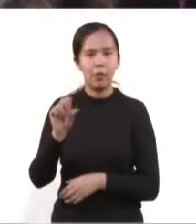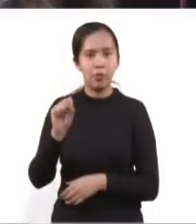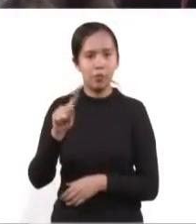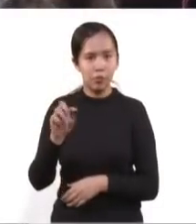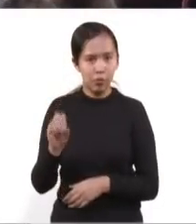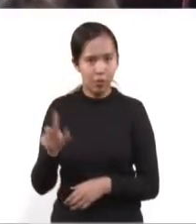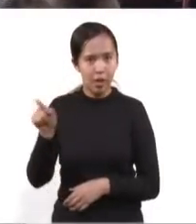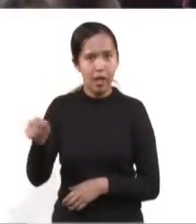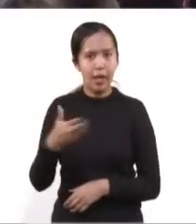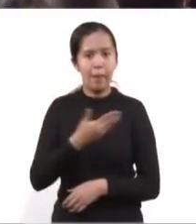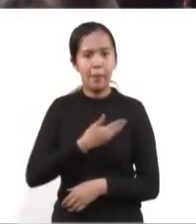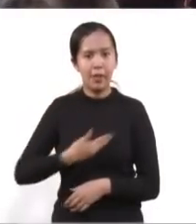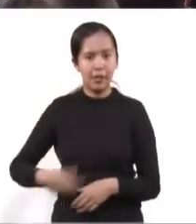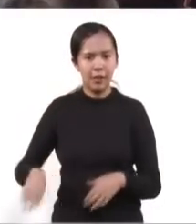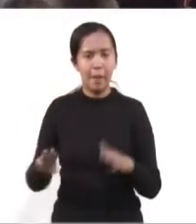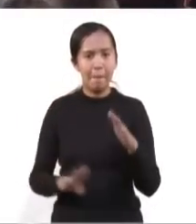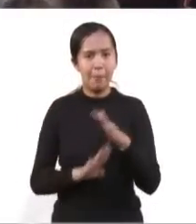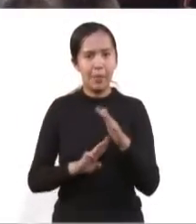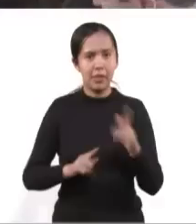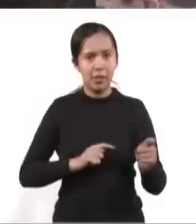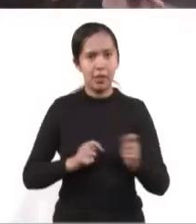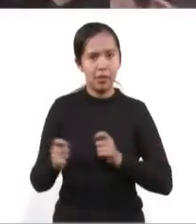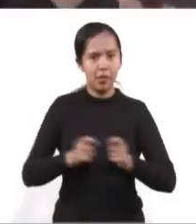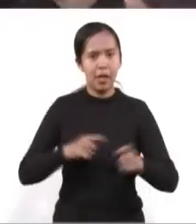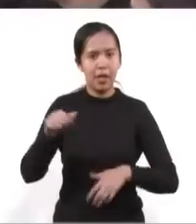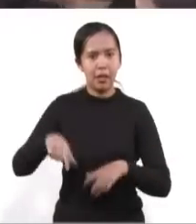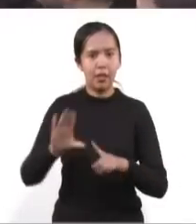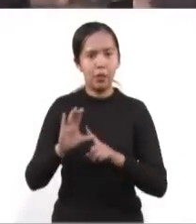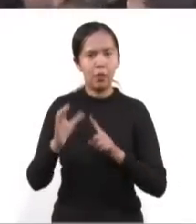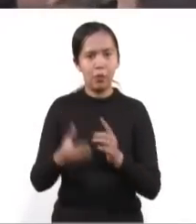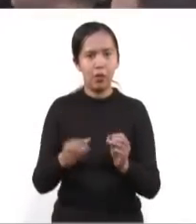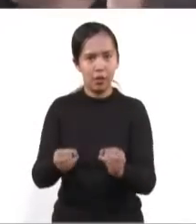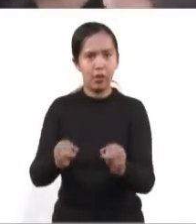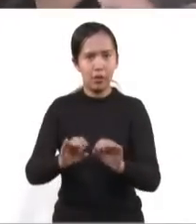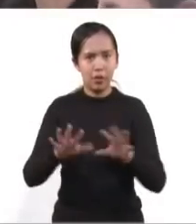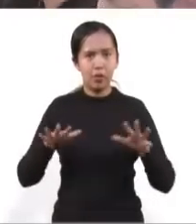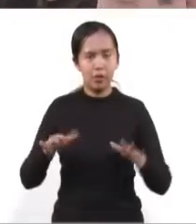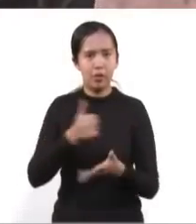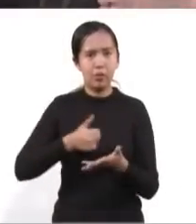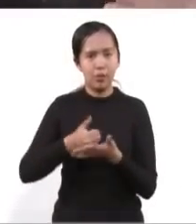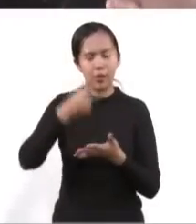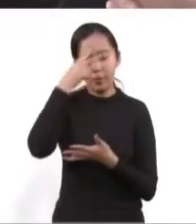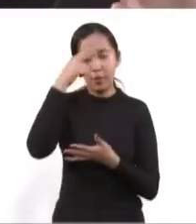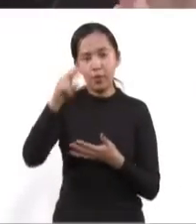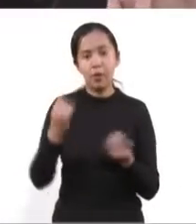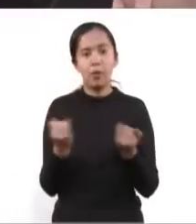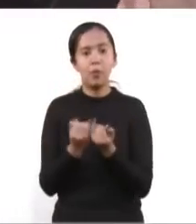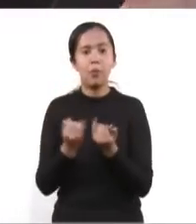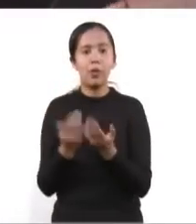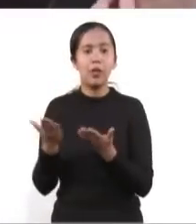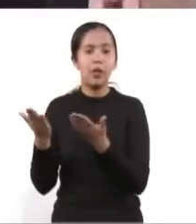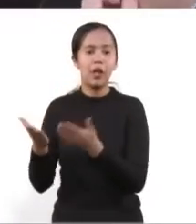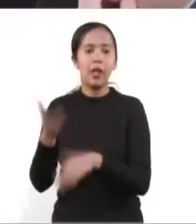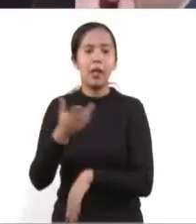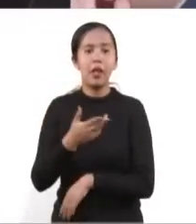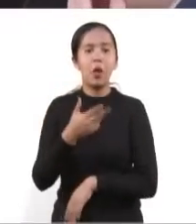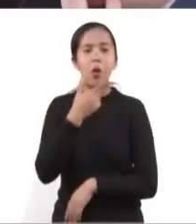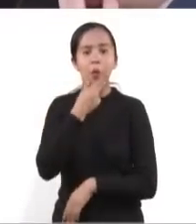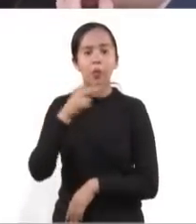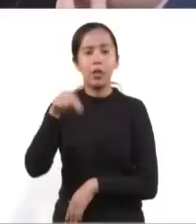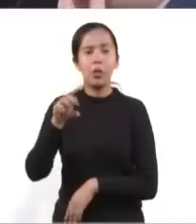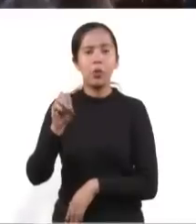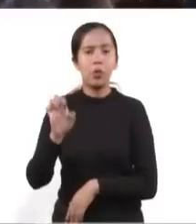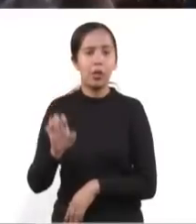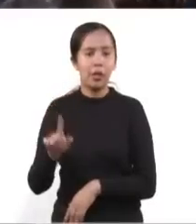Esparza, presidente de la Mesa Directiva del Congreso de la Ciudad de México. Saludamos al ingeniero Noé Peña